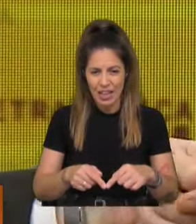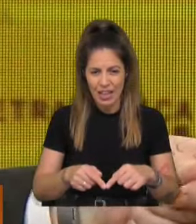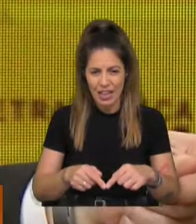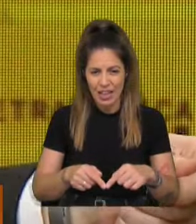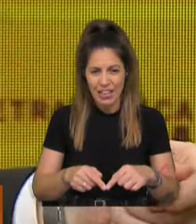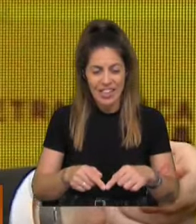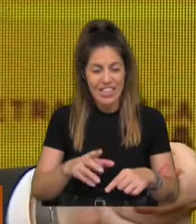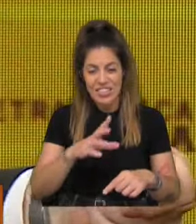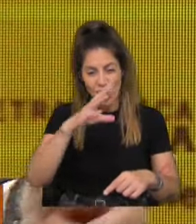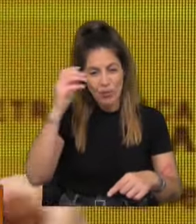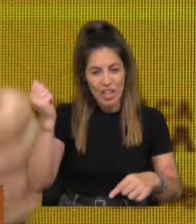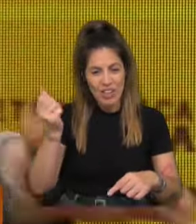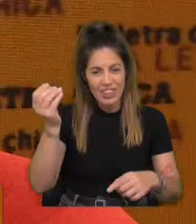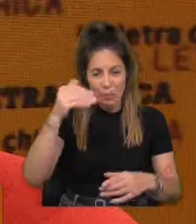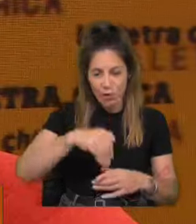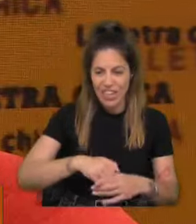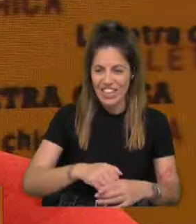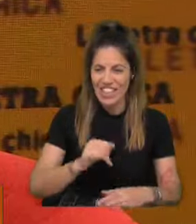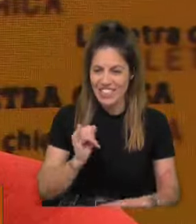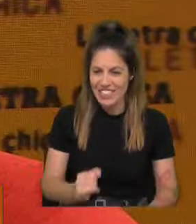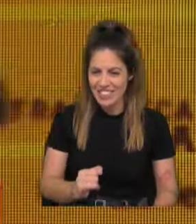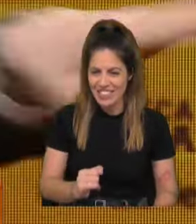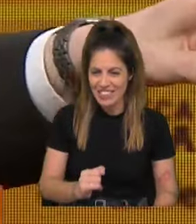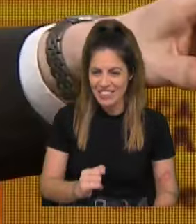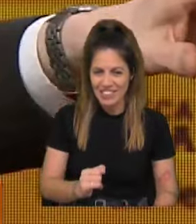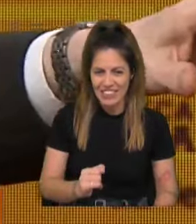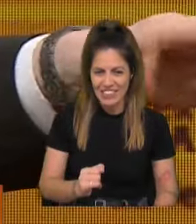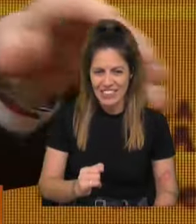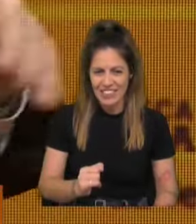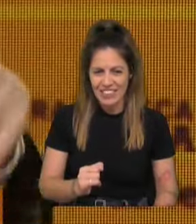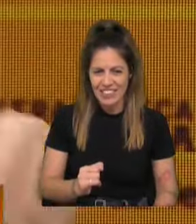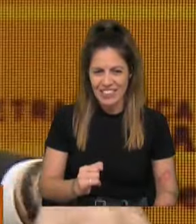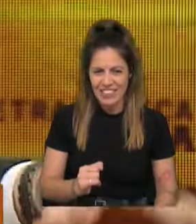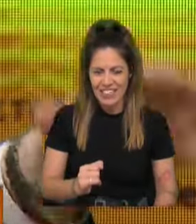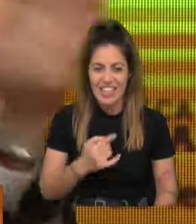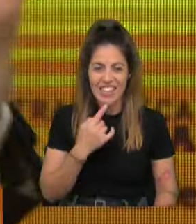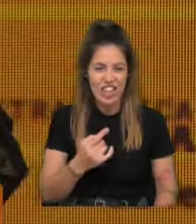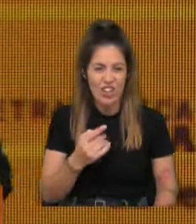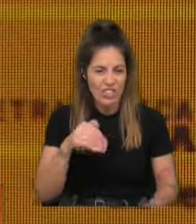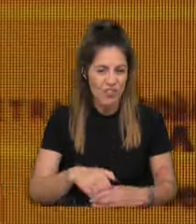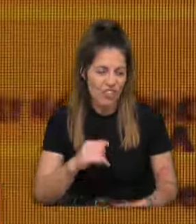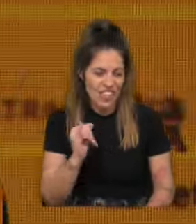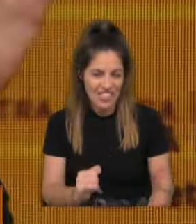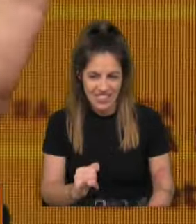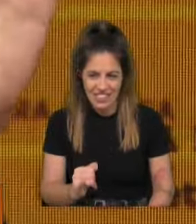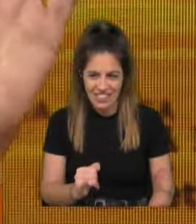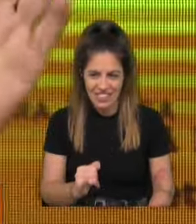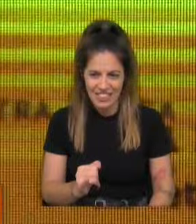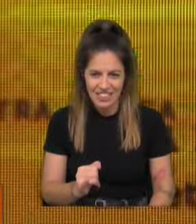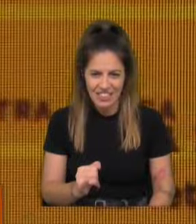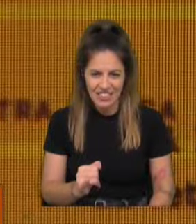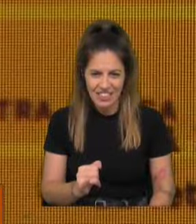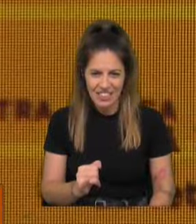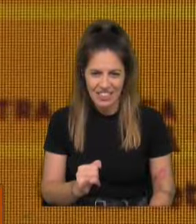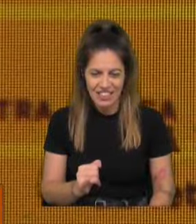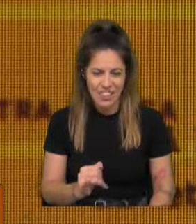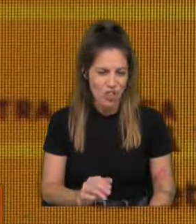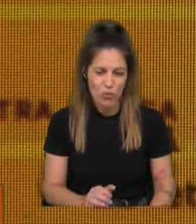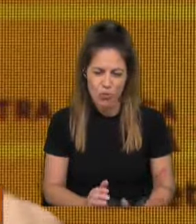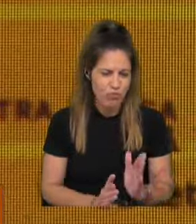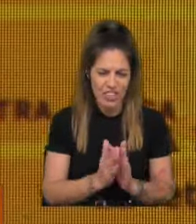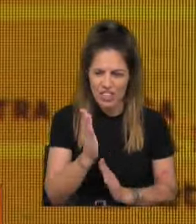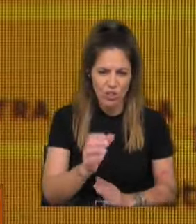de poner el Sí ahí dijeron que se vote el sí Y tuvo un triunfo arrollador pero Incluso el